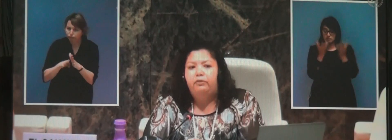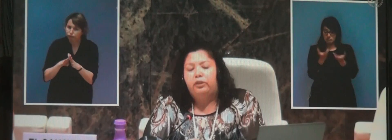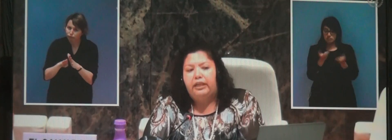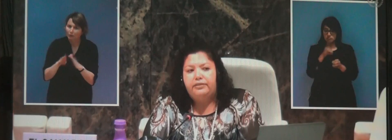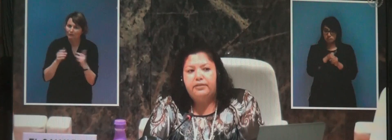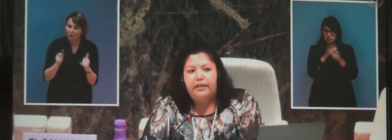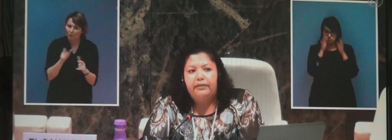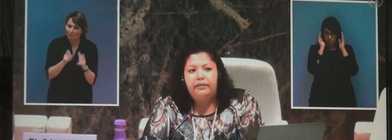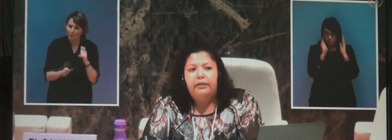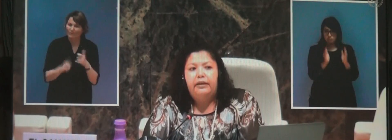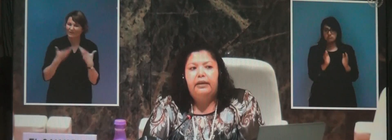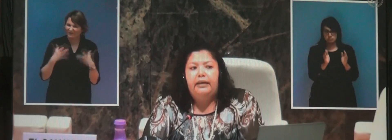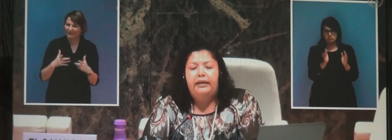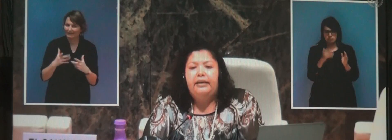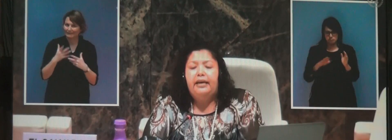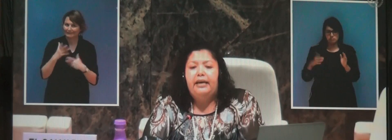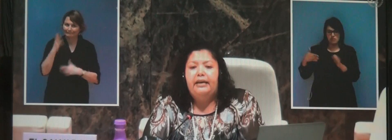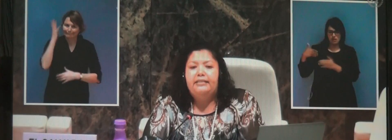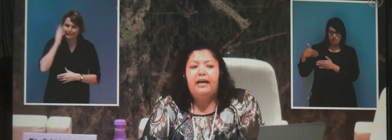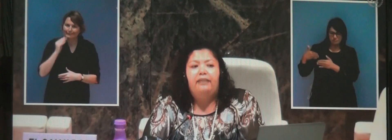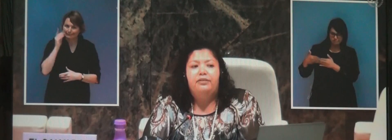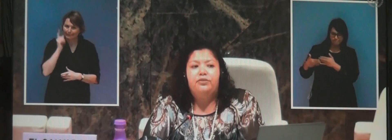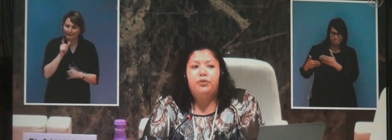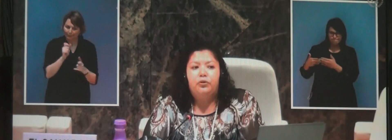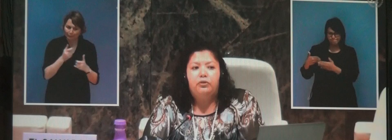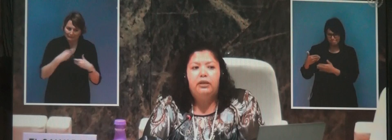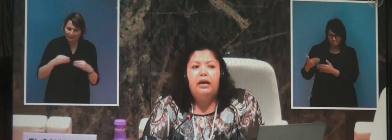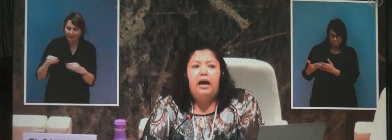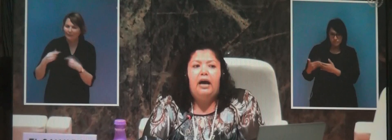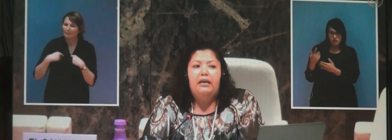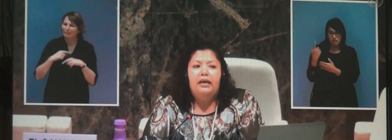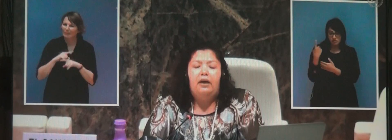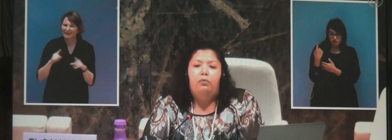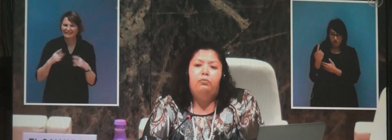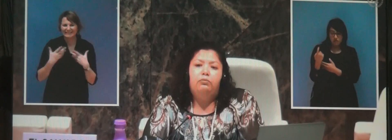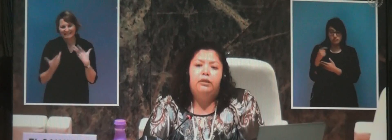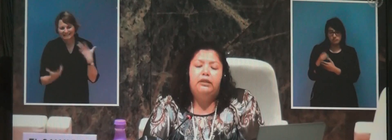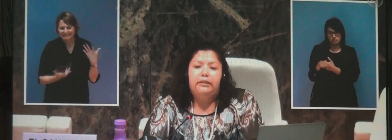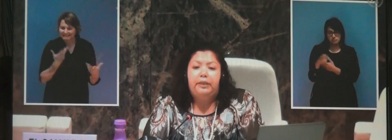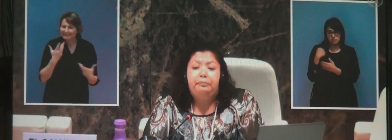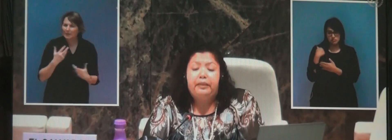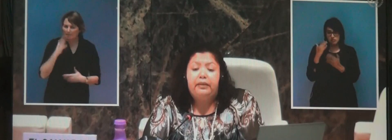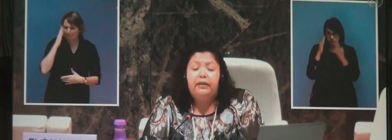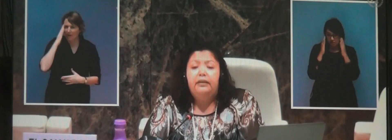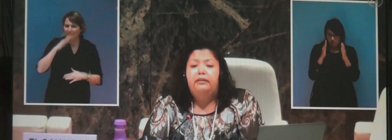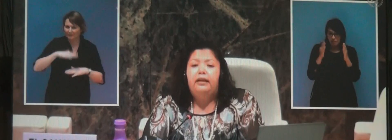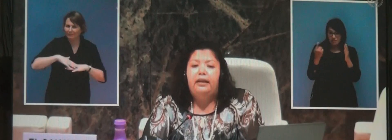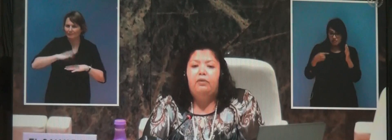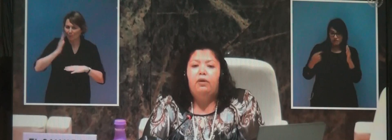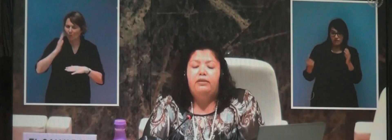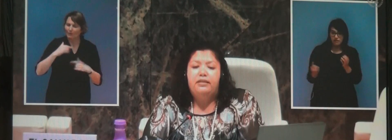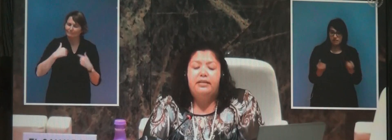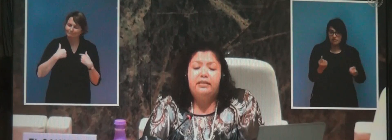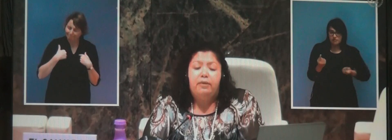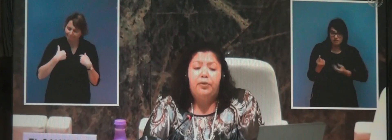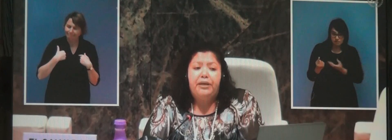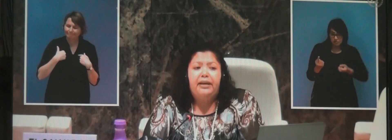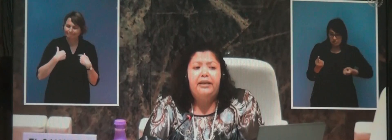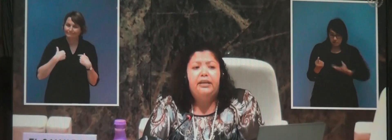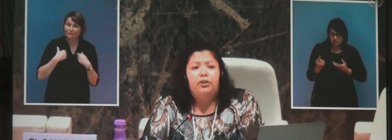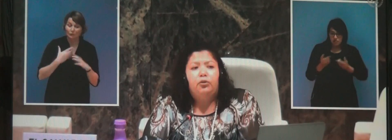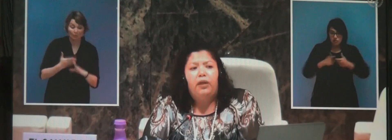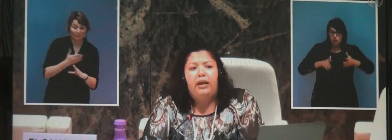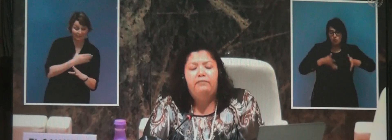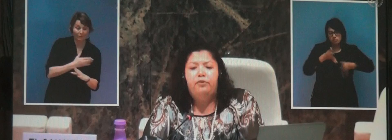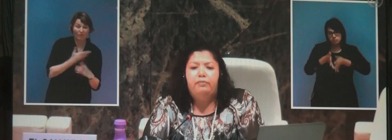falta fortalecer que en esta atención haya un intérprete de lengua de señas salvadoreña